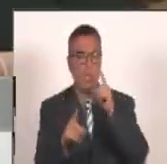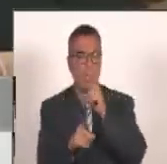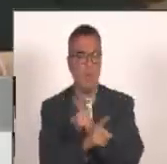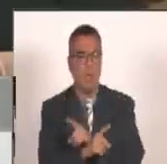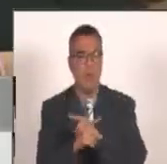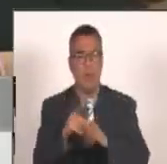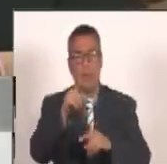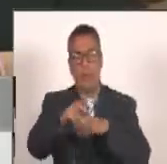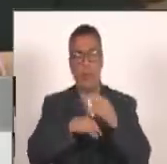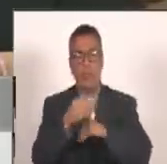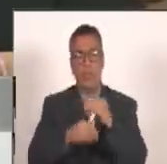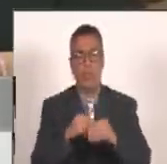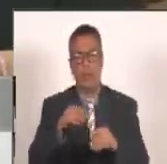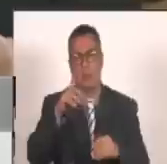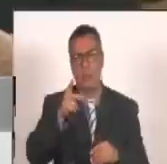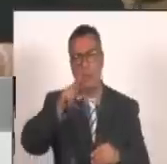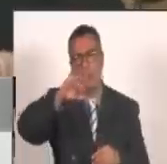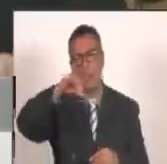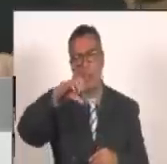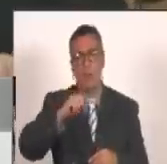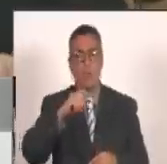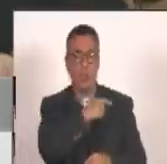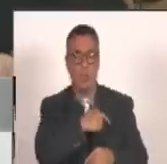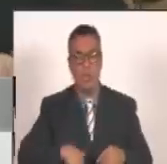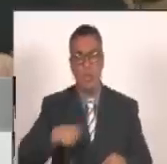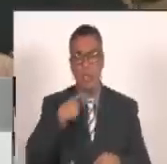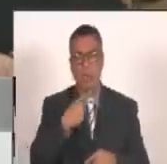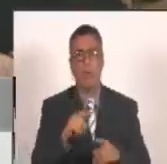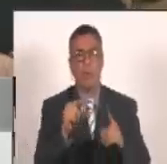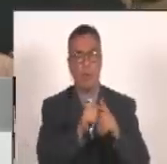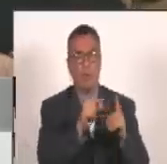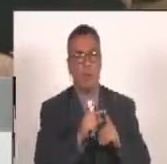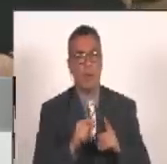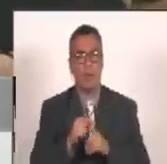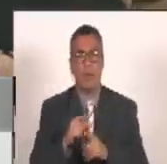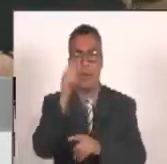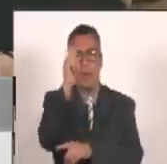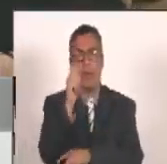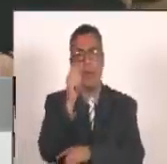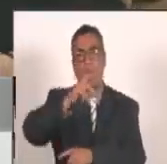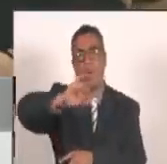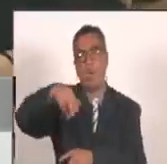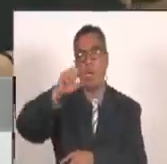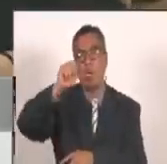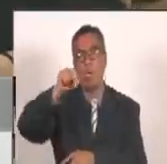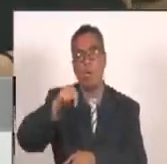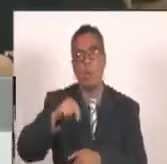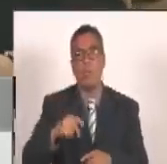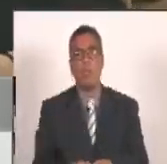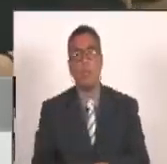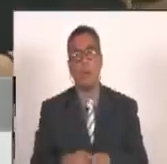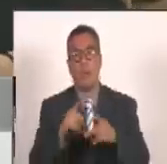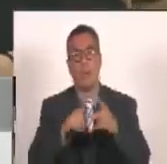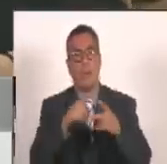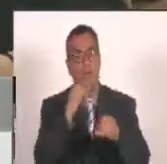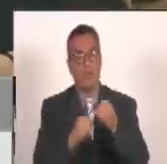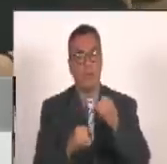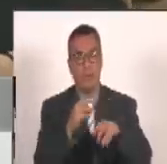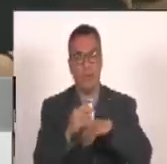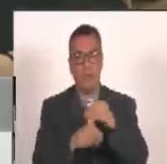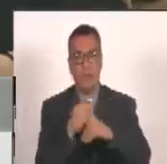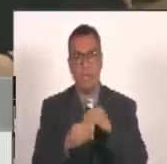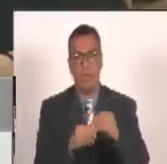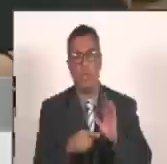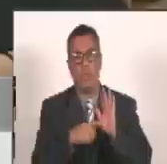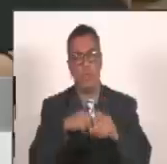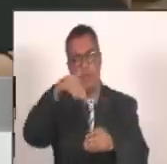del revolucionario Darío Vivas. El presidente otorgó el derecho de palabra al diputado Juan Carlos Alemán. Finalizada la intervención